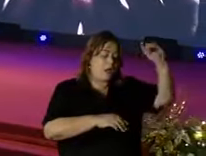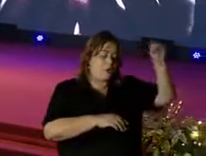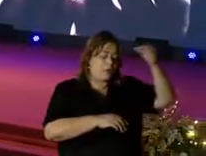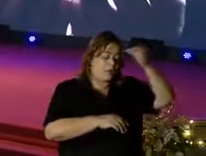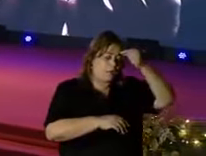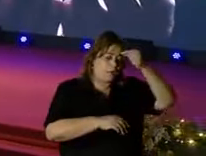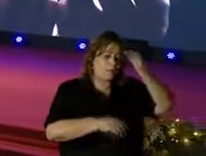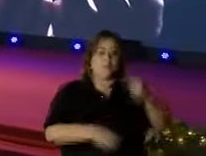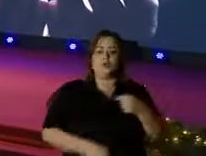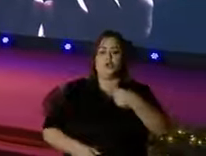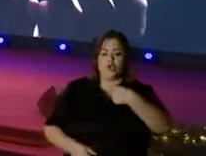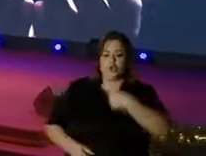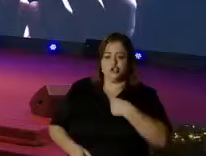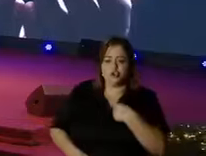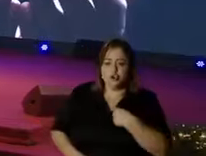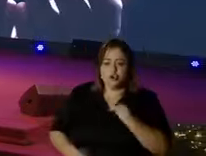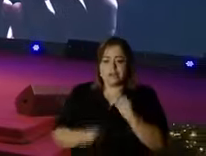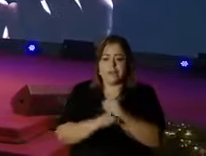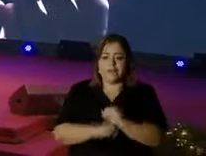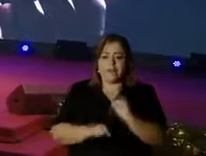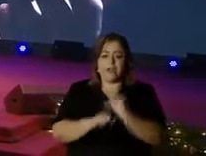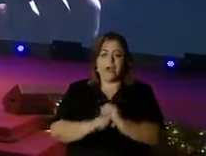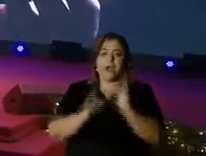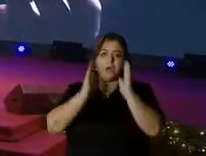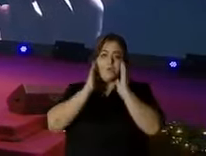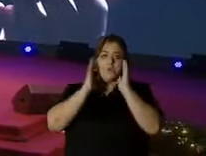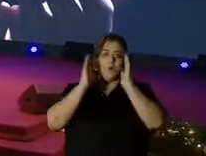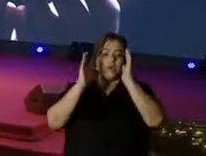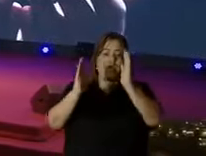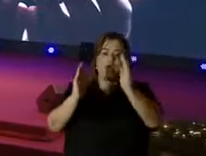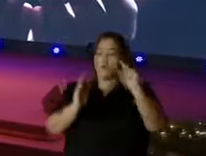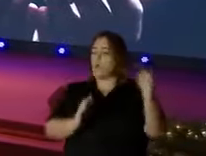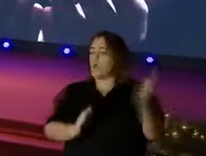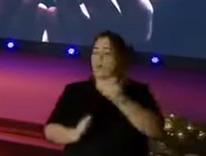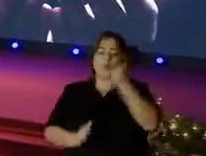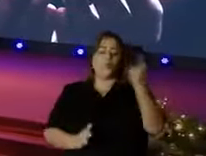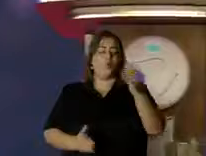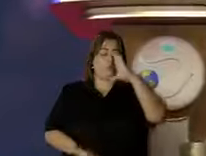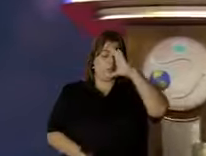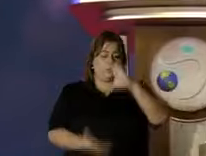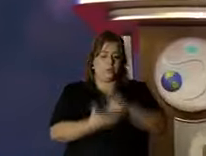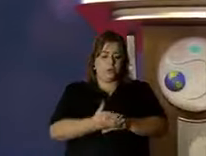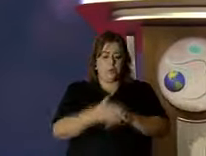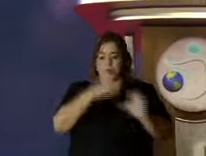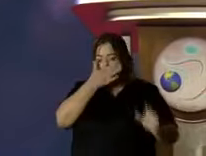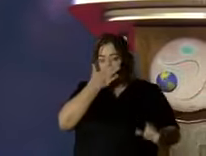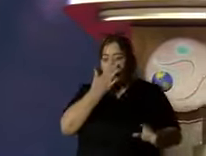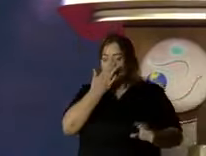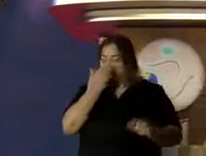yo tengo que hacer mi parte. Solo cree. Solo cree.